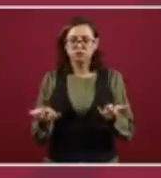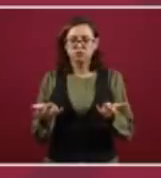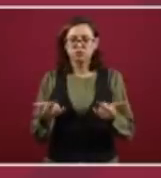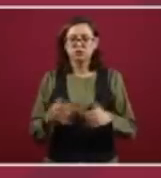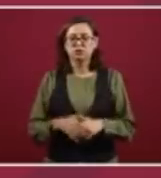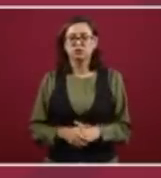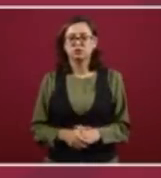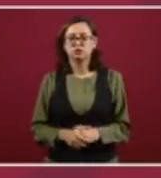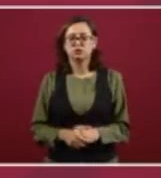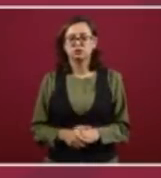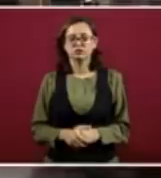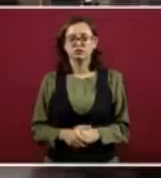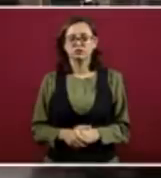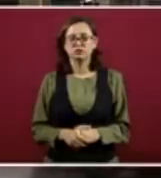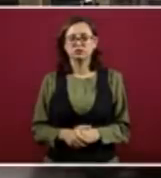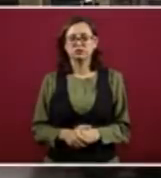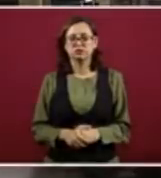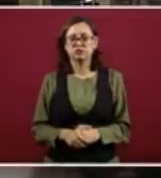Sí,